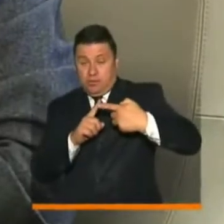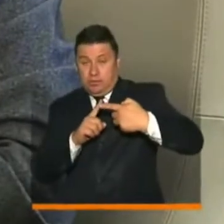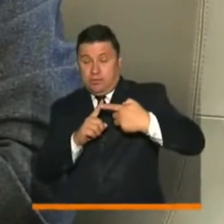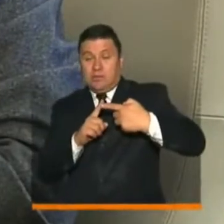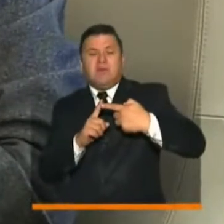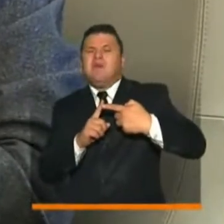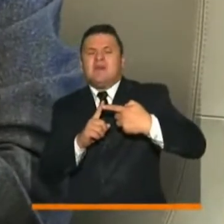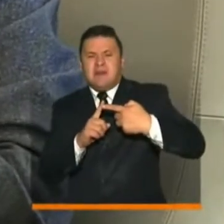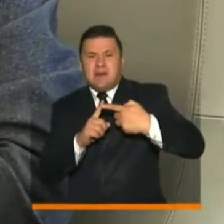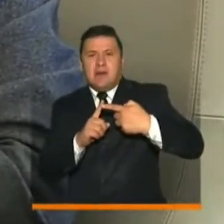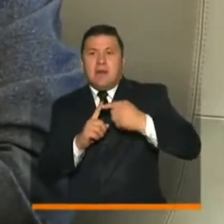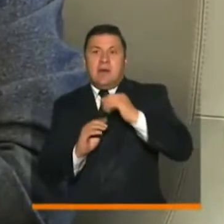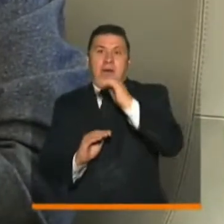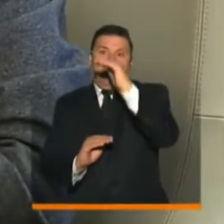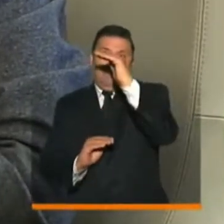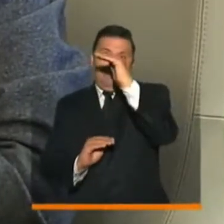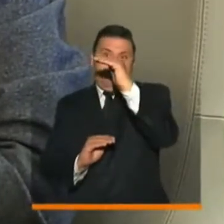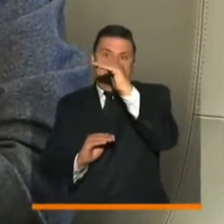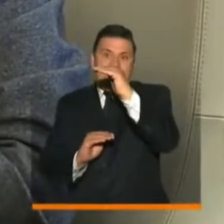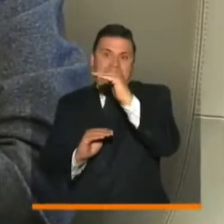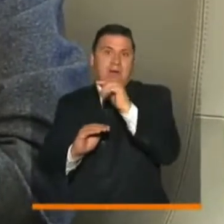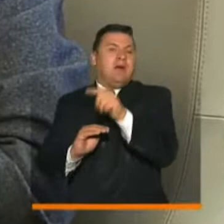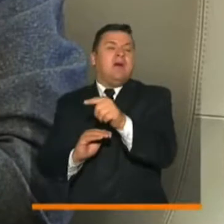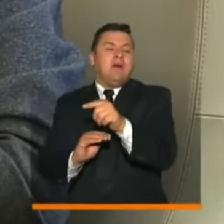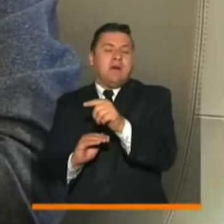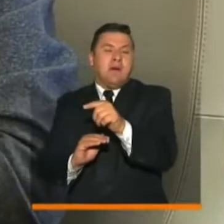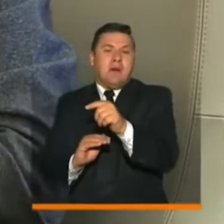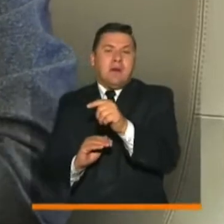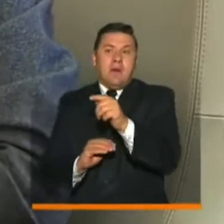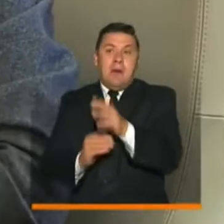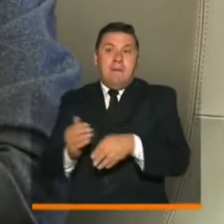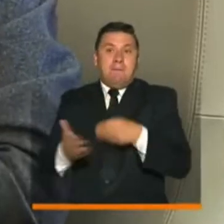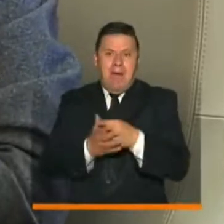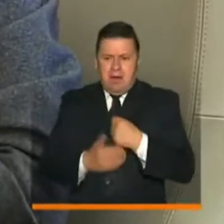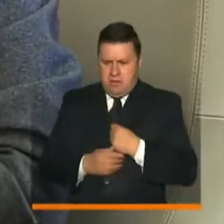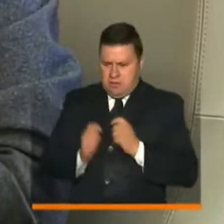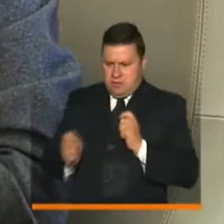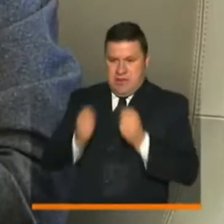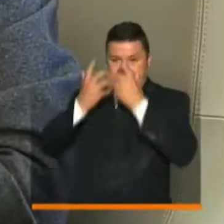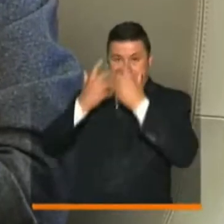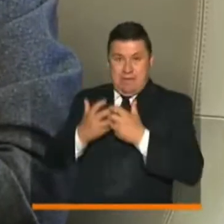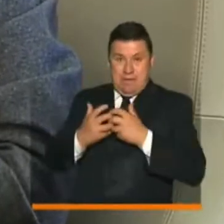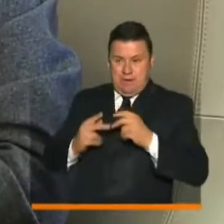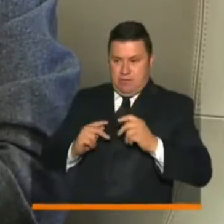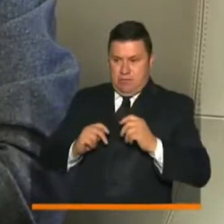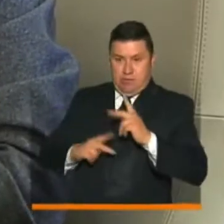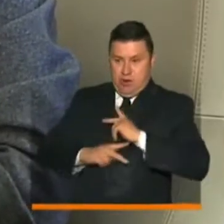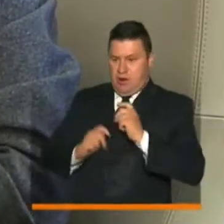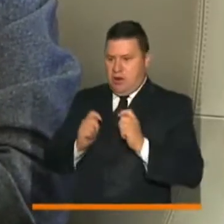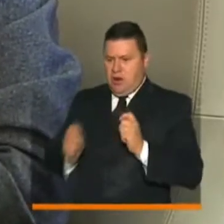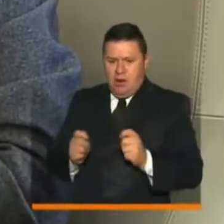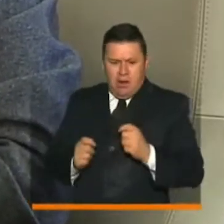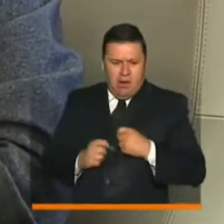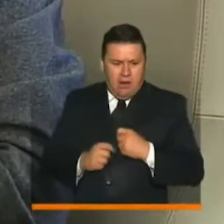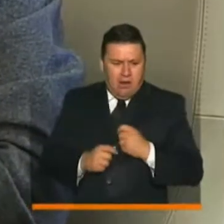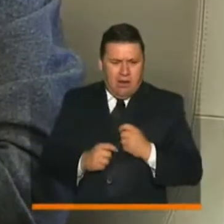ver con disminuir los aportes que hacen los